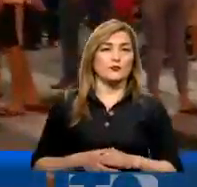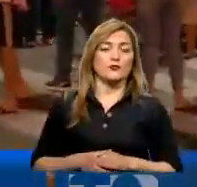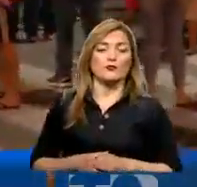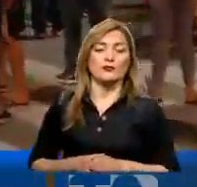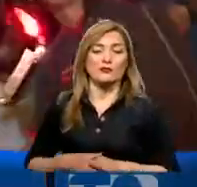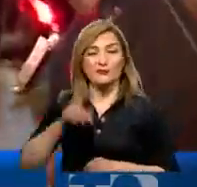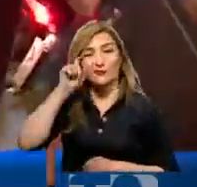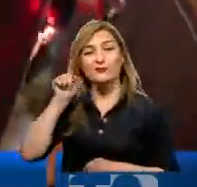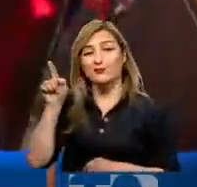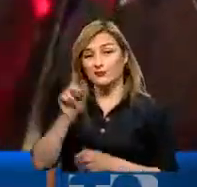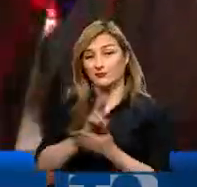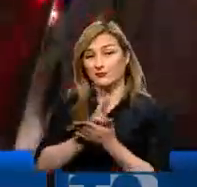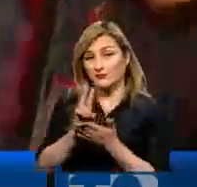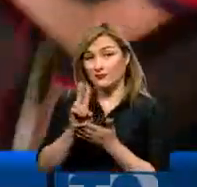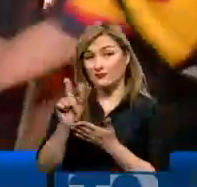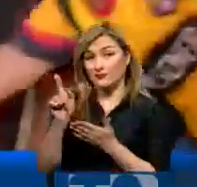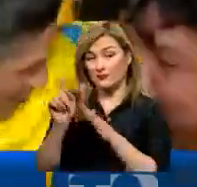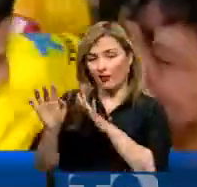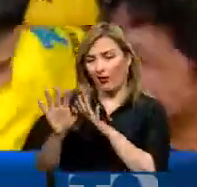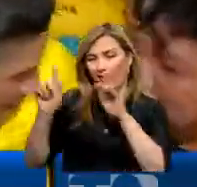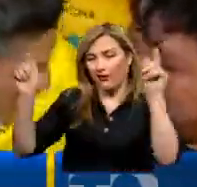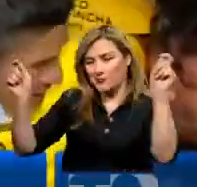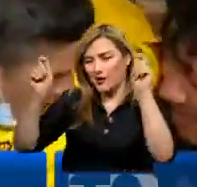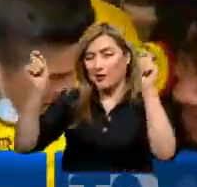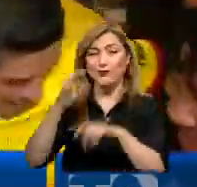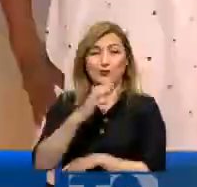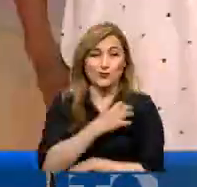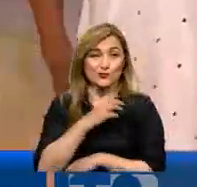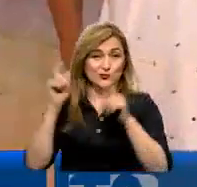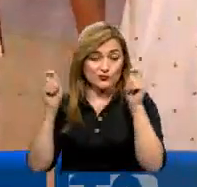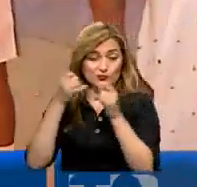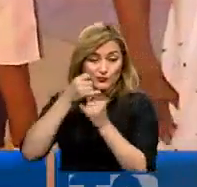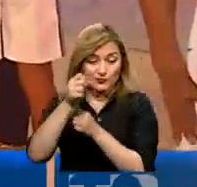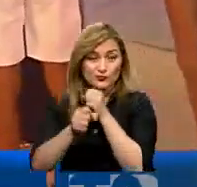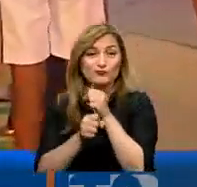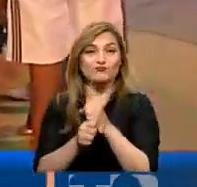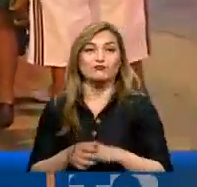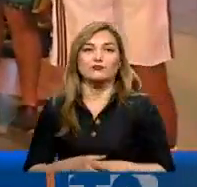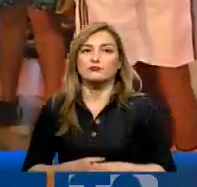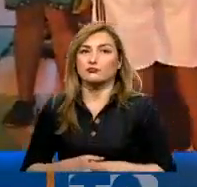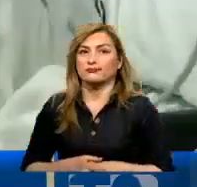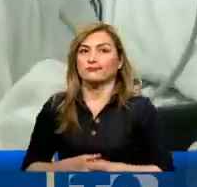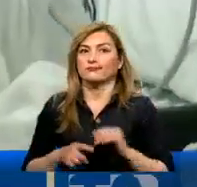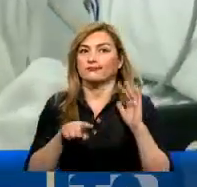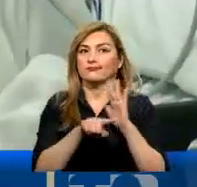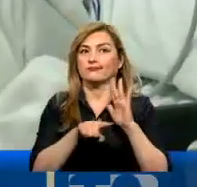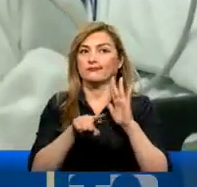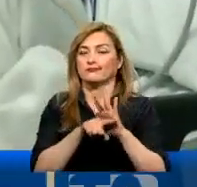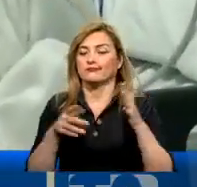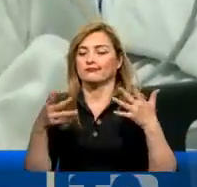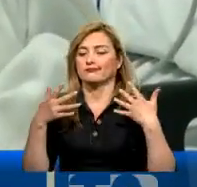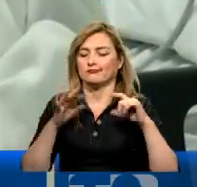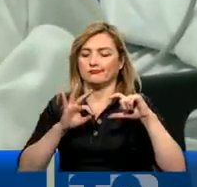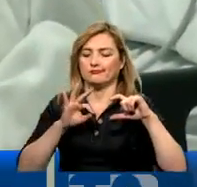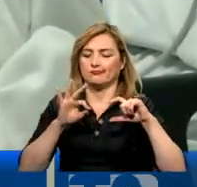Las dos semanas críticas luego de las aglomeraciones por el partido de Barcelona y las fiestas de fin de año dejaron consecuencias. Guayaquil registró